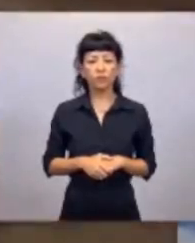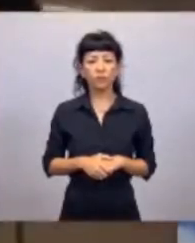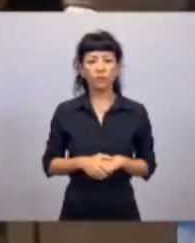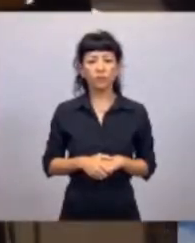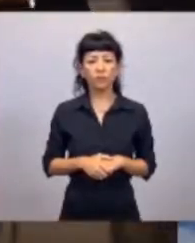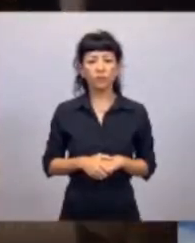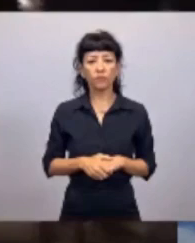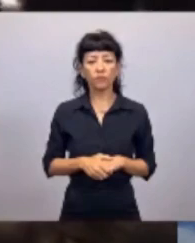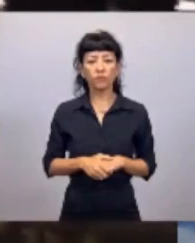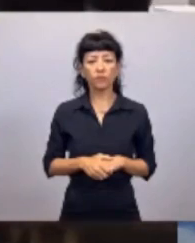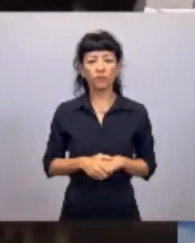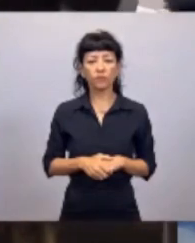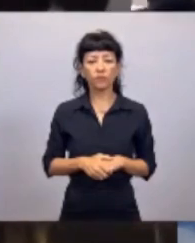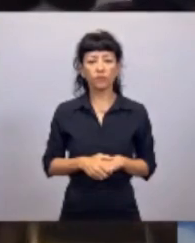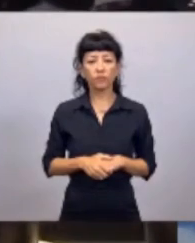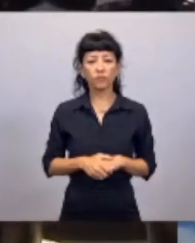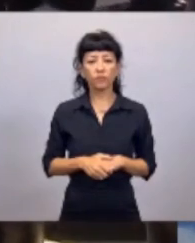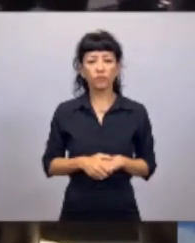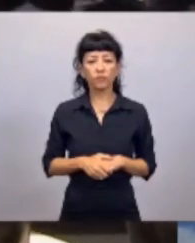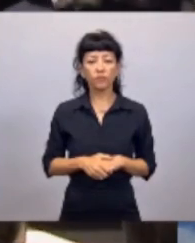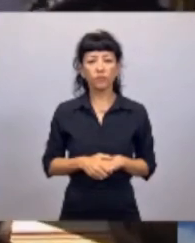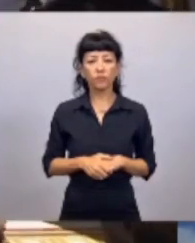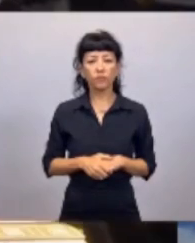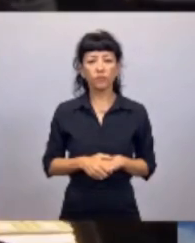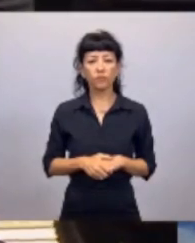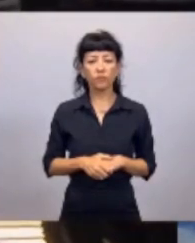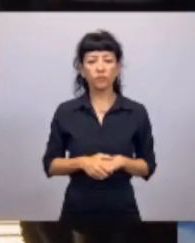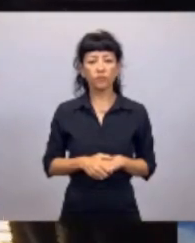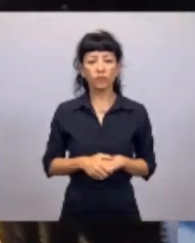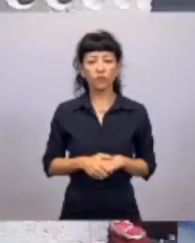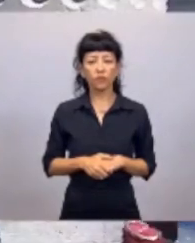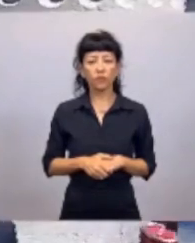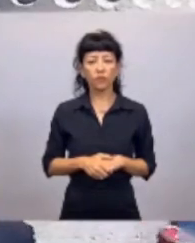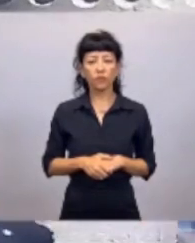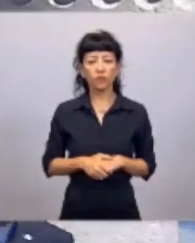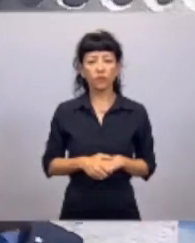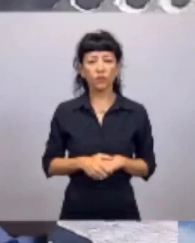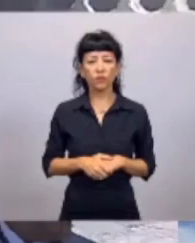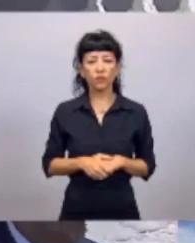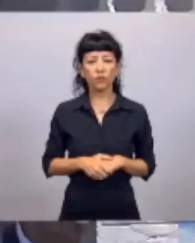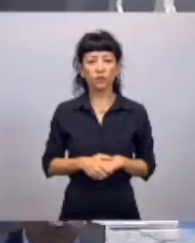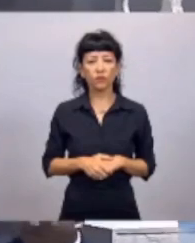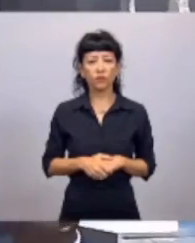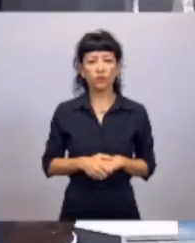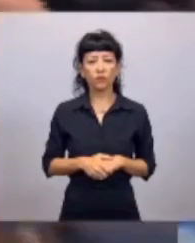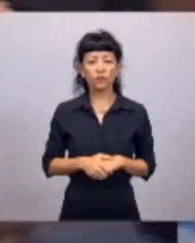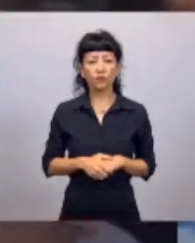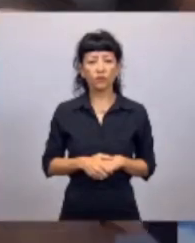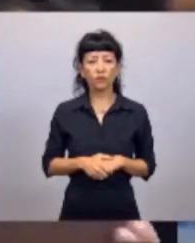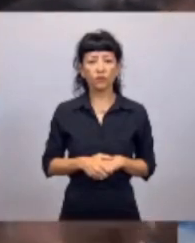sector público Nacional de cco puntos del pif que esta vez caerá casi totalmente sobre el estado y no sobre el sector